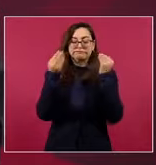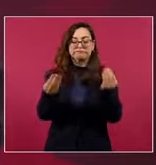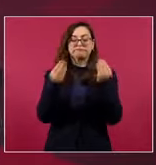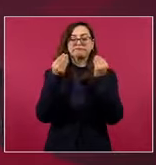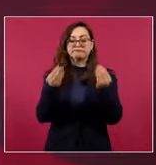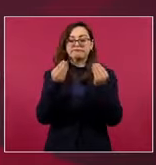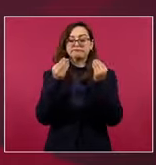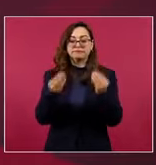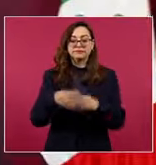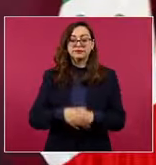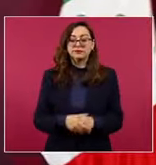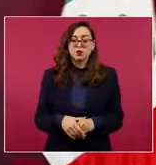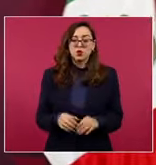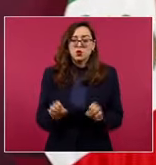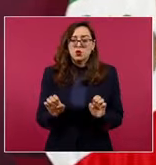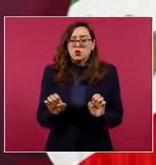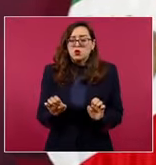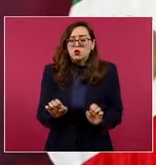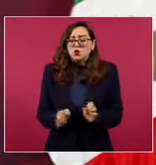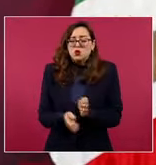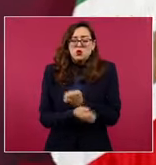son finísimas personas,